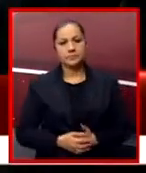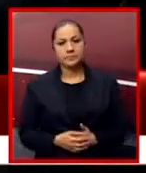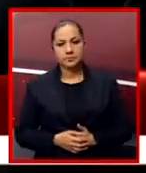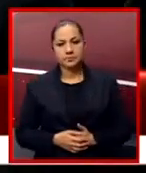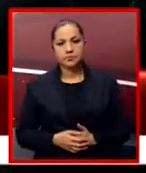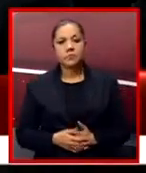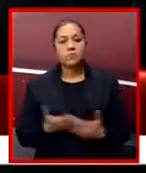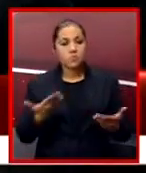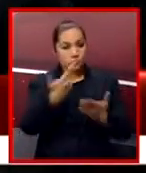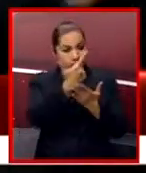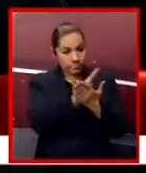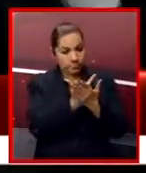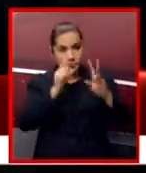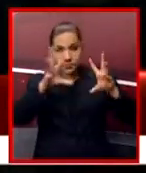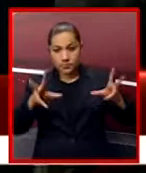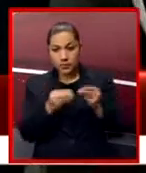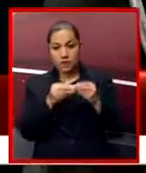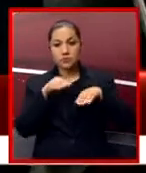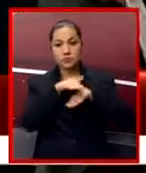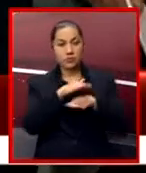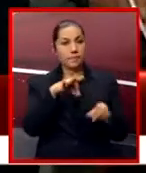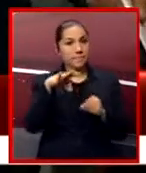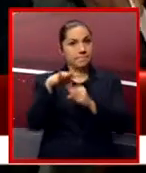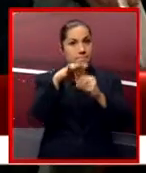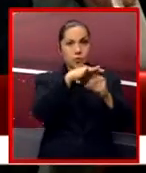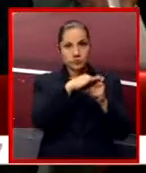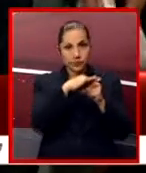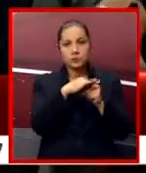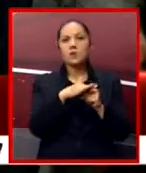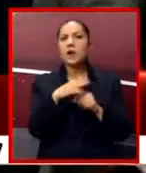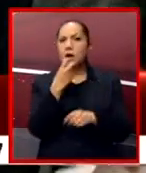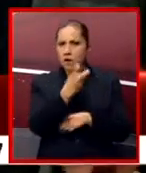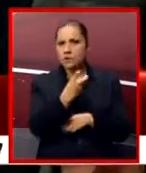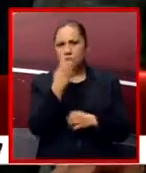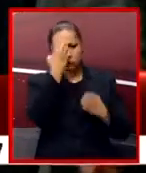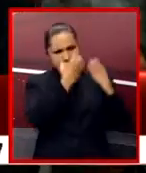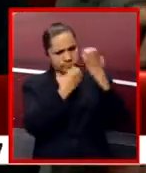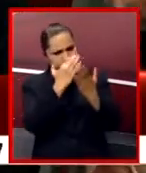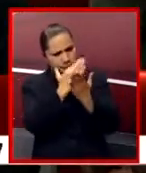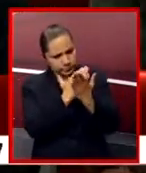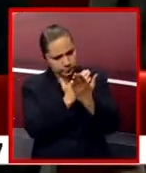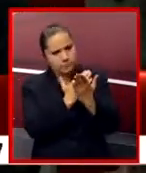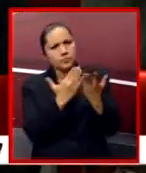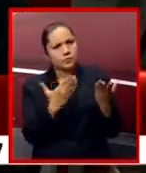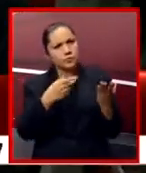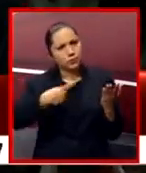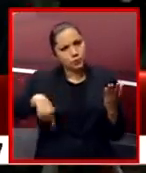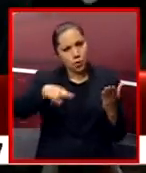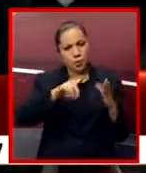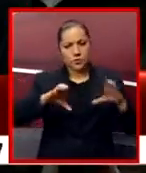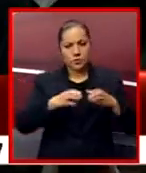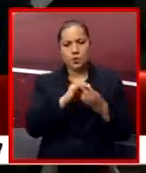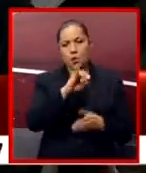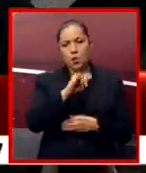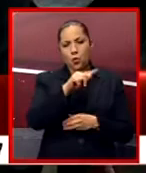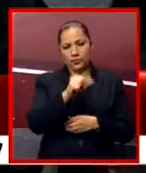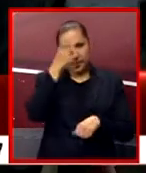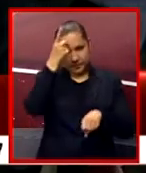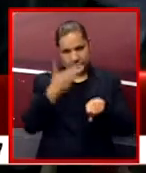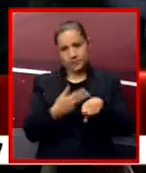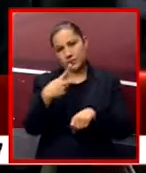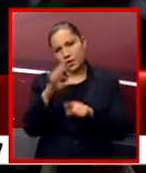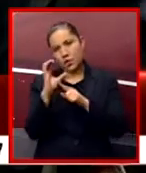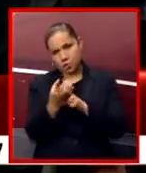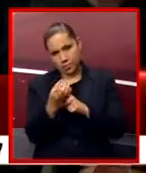Registrado el cómputo de la votación en ambas comisiones, la Junta Directiva de las Comisiones Unidas de Hacienda y